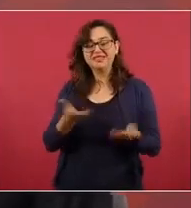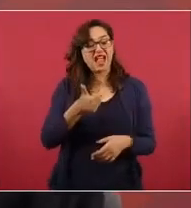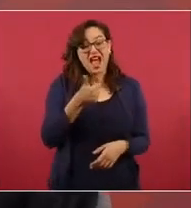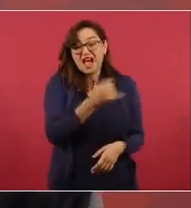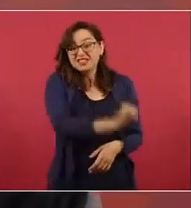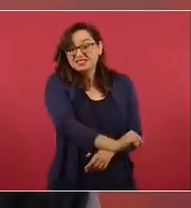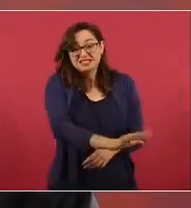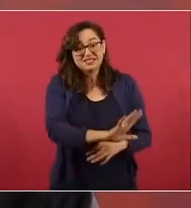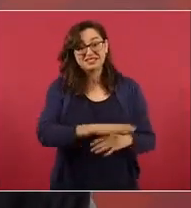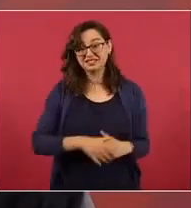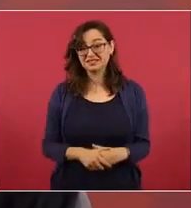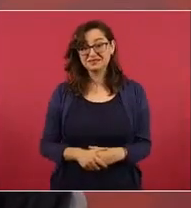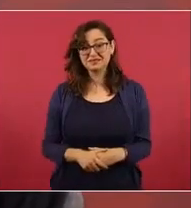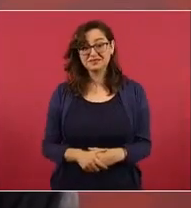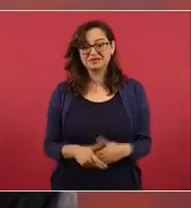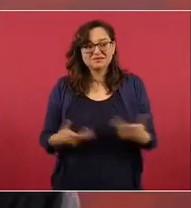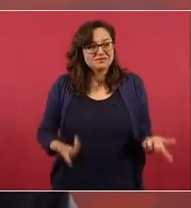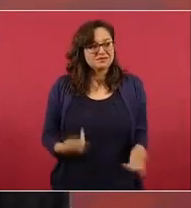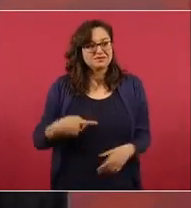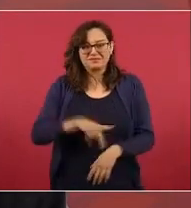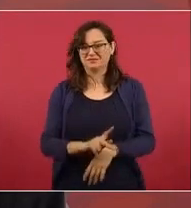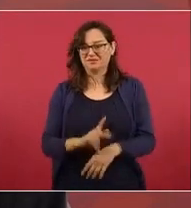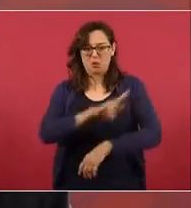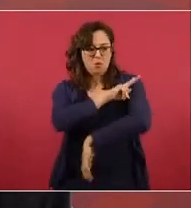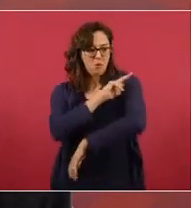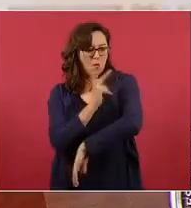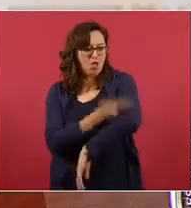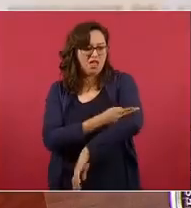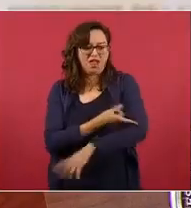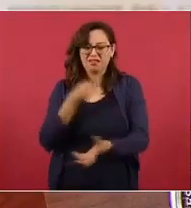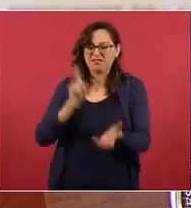ahí está la esencia de todo.